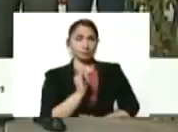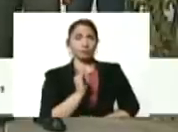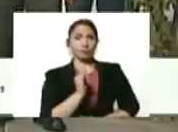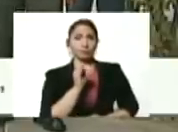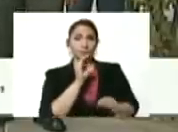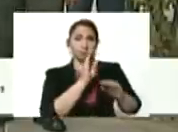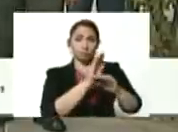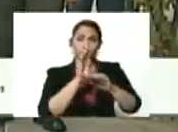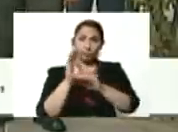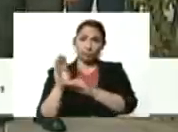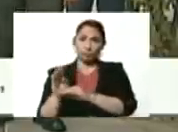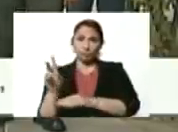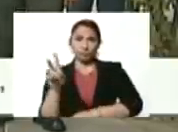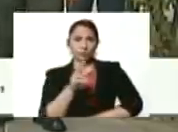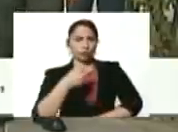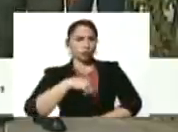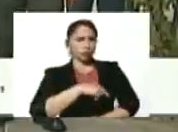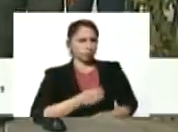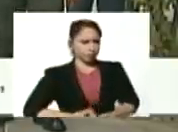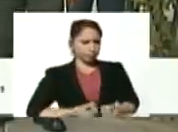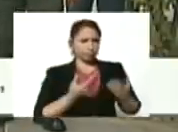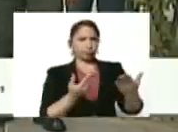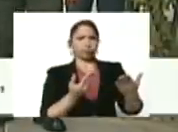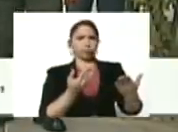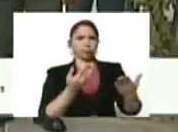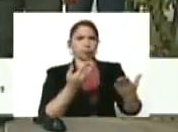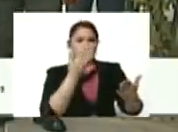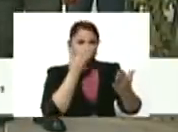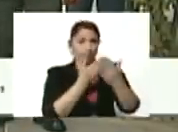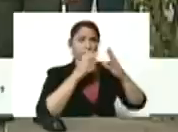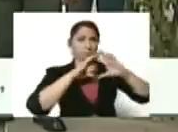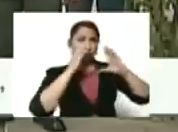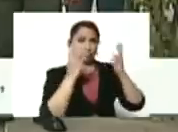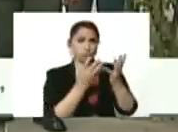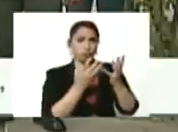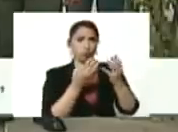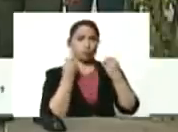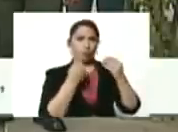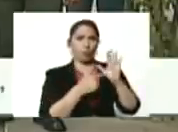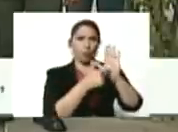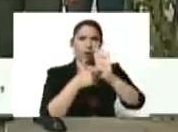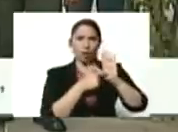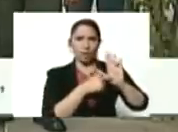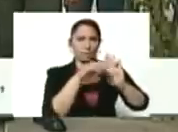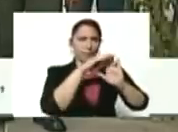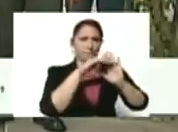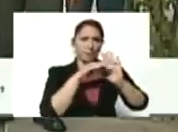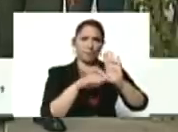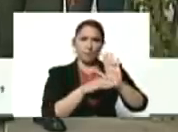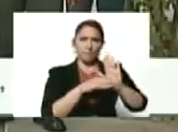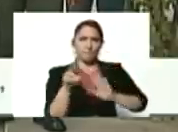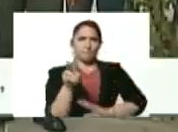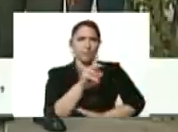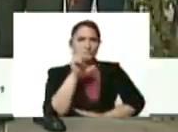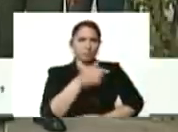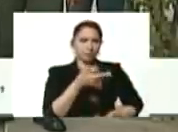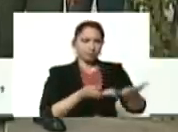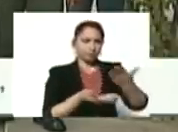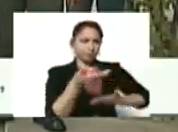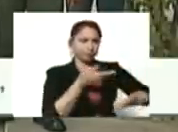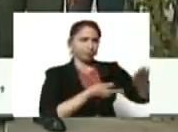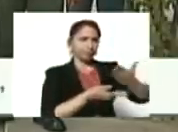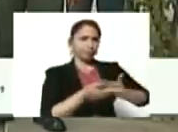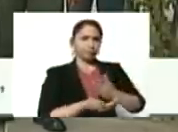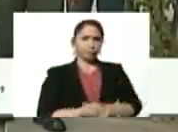venezolano. Nosotros hemos puesto ante el mundo y lo hemos puesto como ejemplo, el protocolo venezolano. La solidaridad es uno de